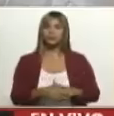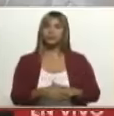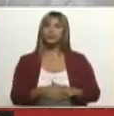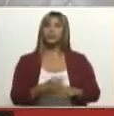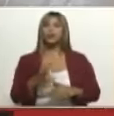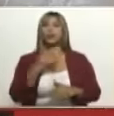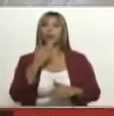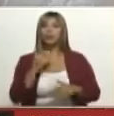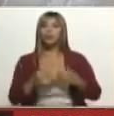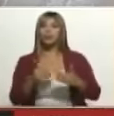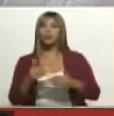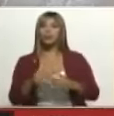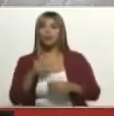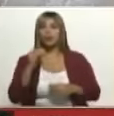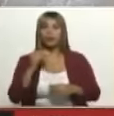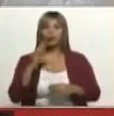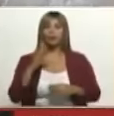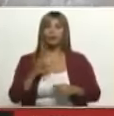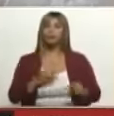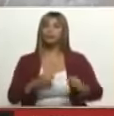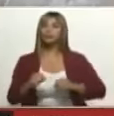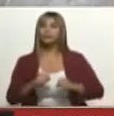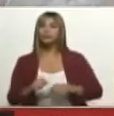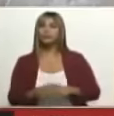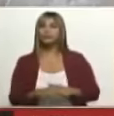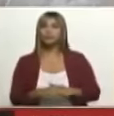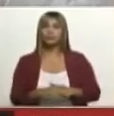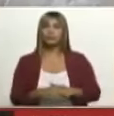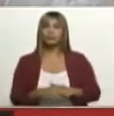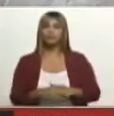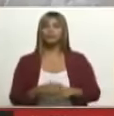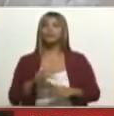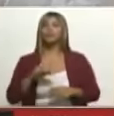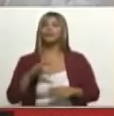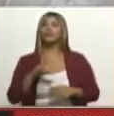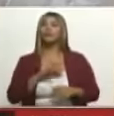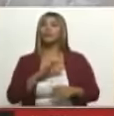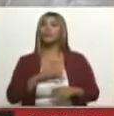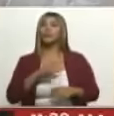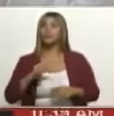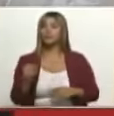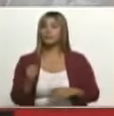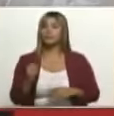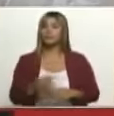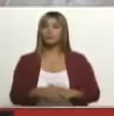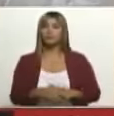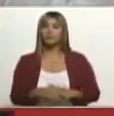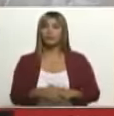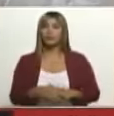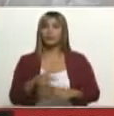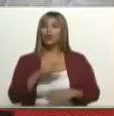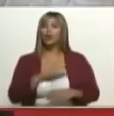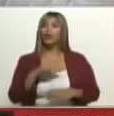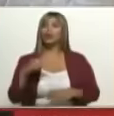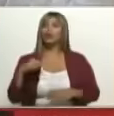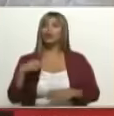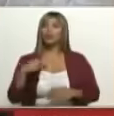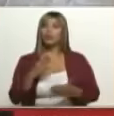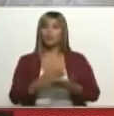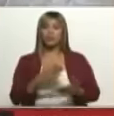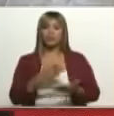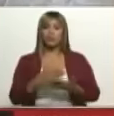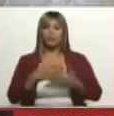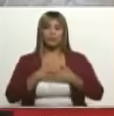mejorado notablemente las capacidades de accionar con altísima moral de nuestros funcionarios. Y nosotros siempre